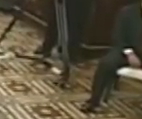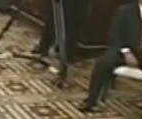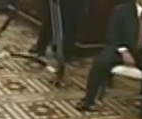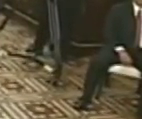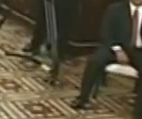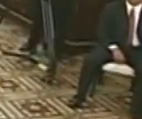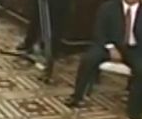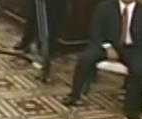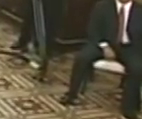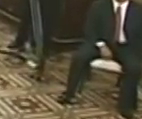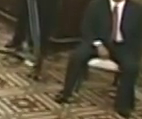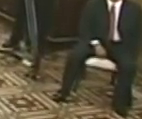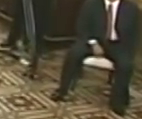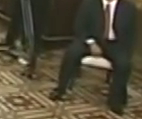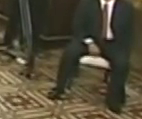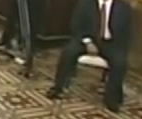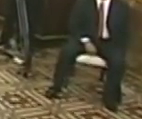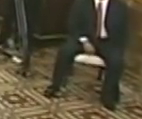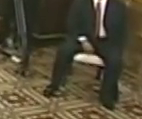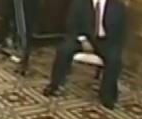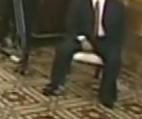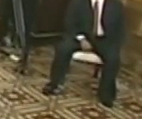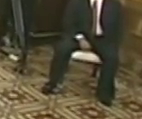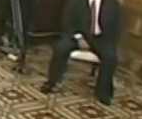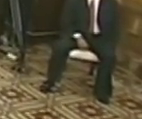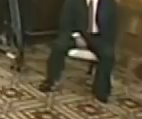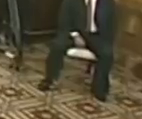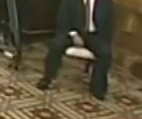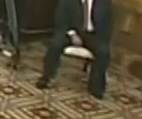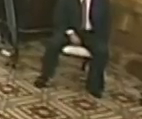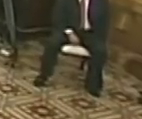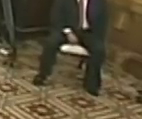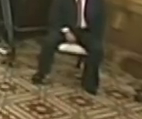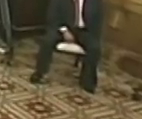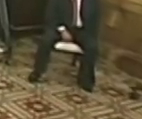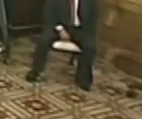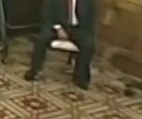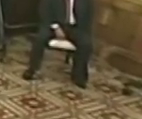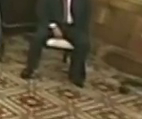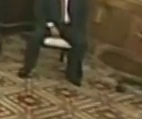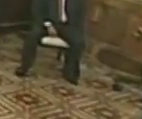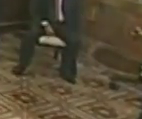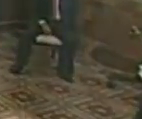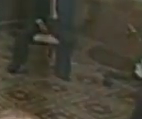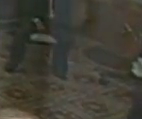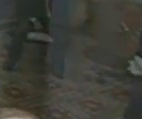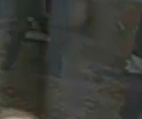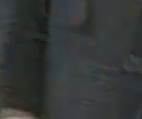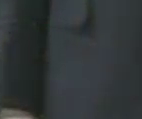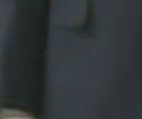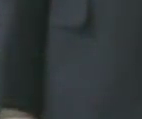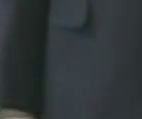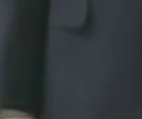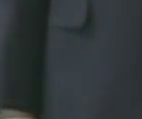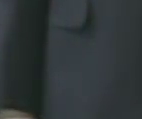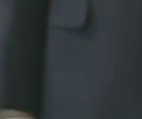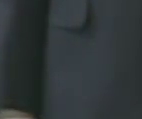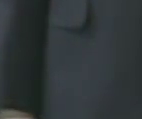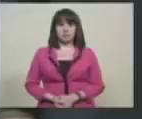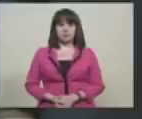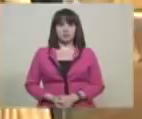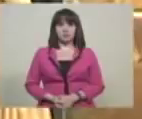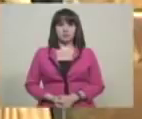sabe lo que hemos hecho para proteger al pueblo en su derecho al trabajo, en su derecho a salario justo, en su derecho a